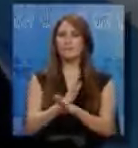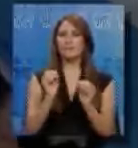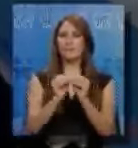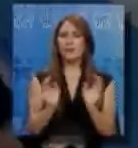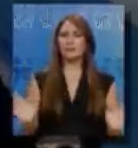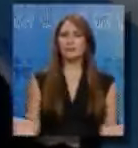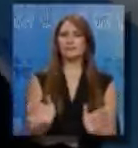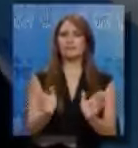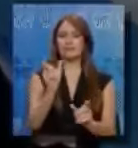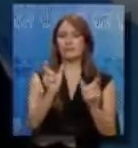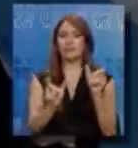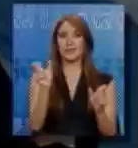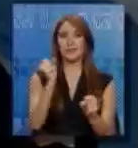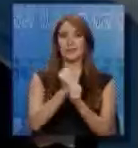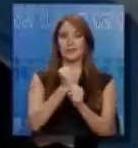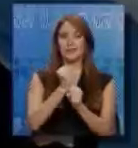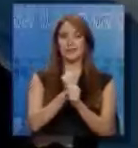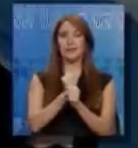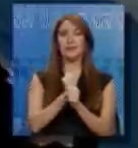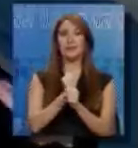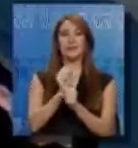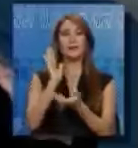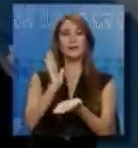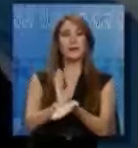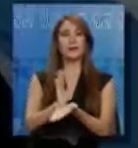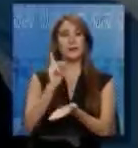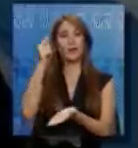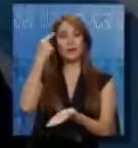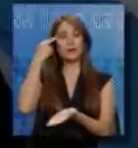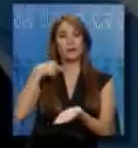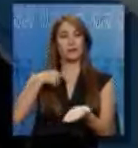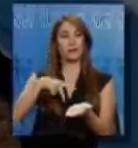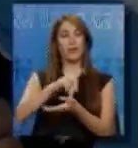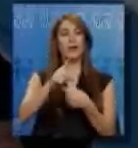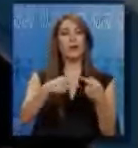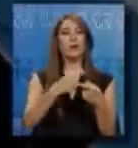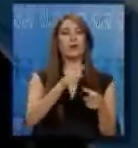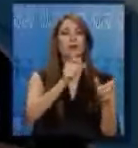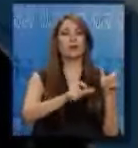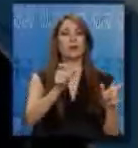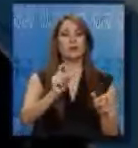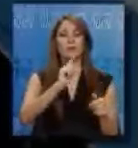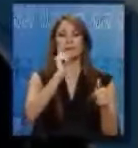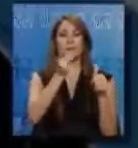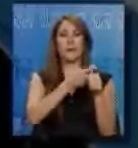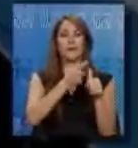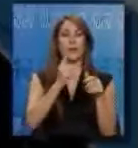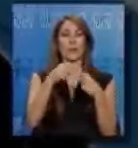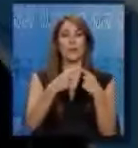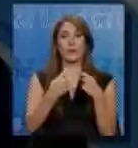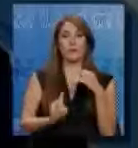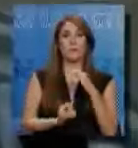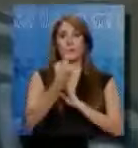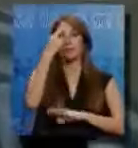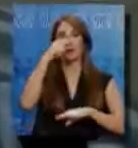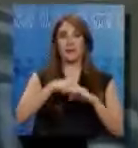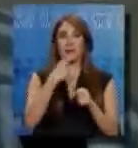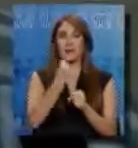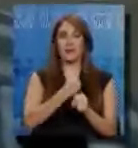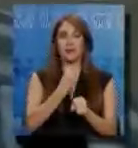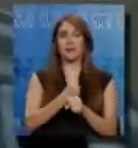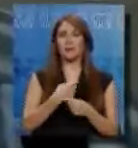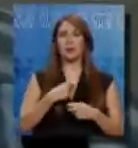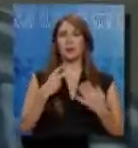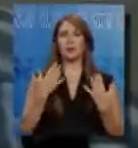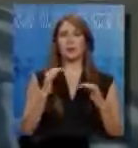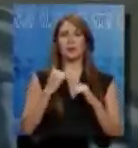del empleador al IES la pagará el Estado en el caso del empleo juvenil. El primer empleo para jóvenes de 18 a 24 años, y yo no tengo problema